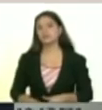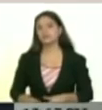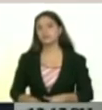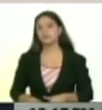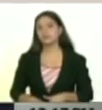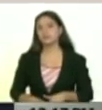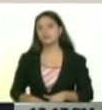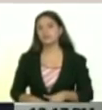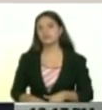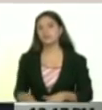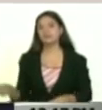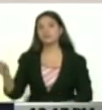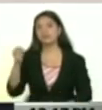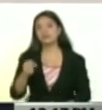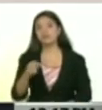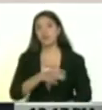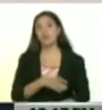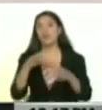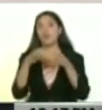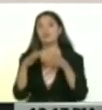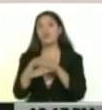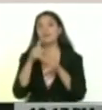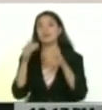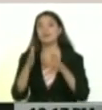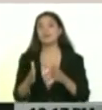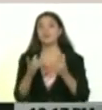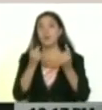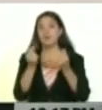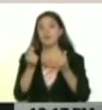un comité monetario ministerial